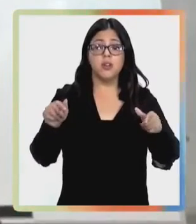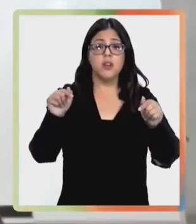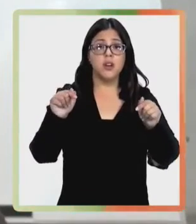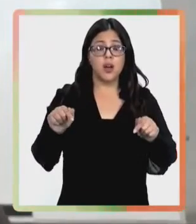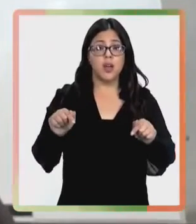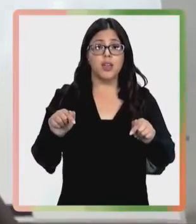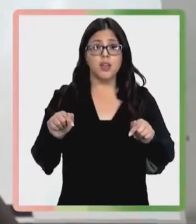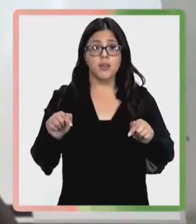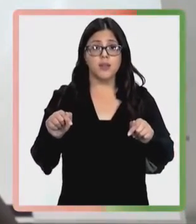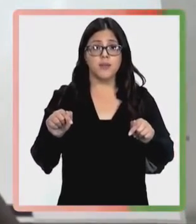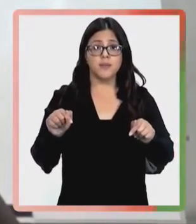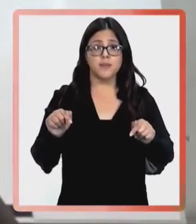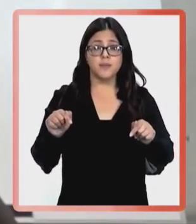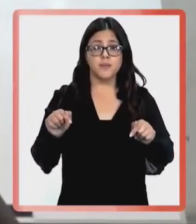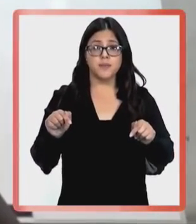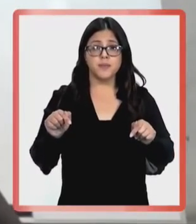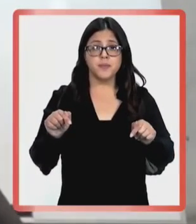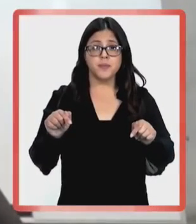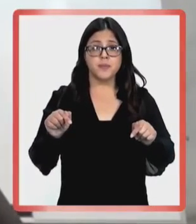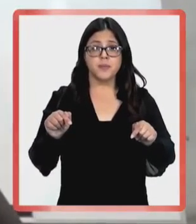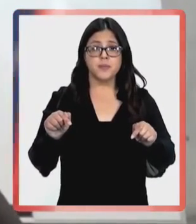amplifica finalmente el efecto